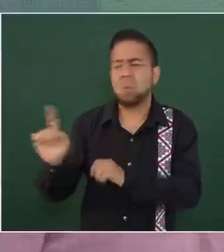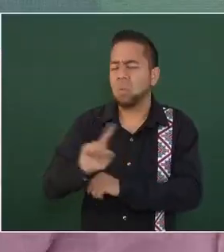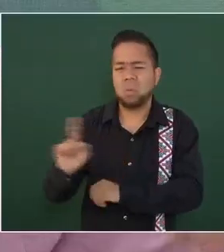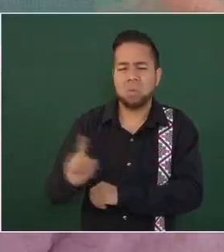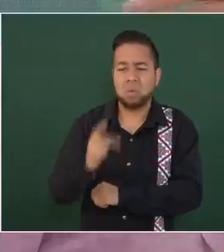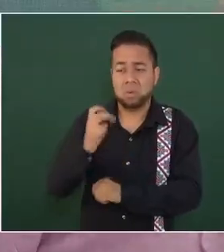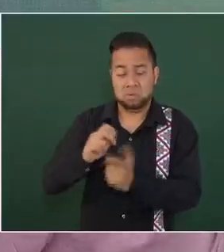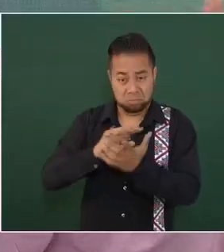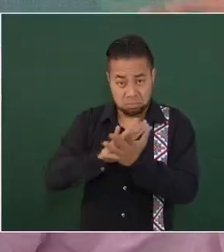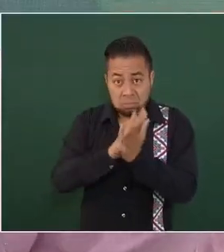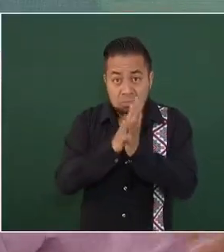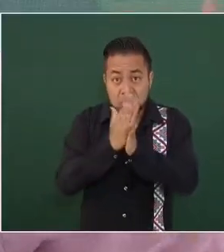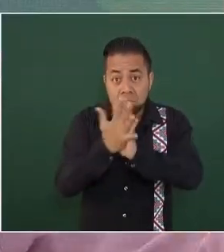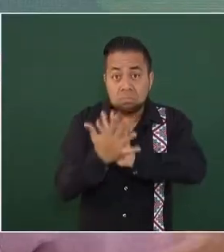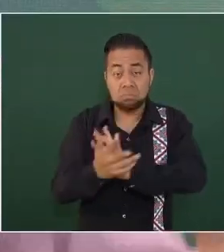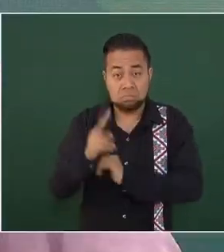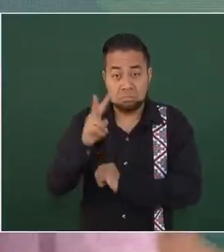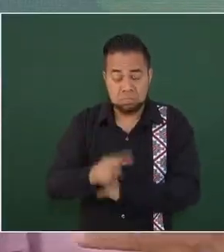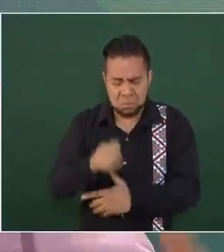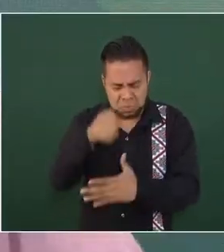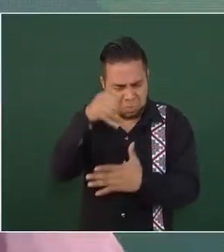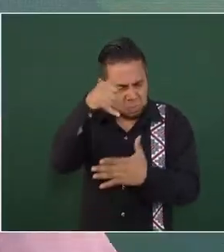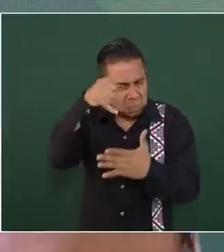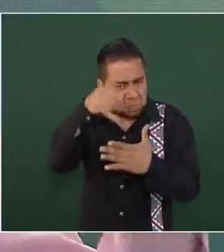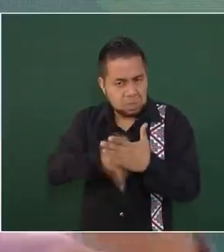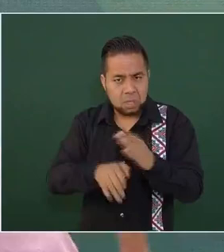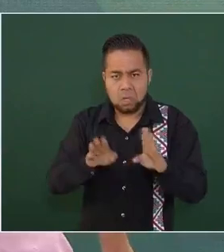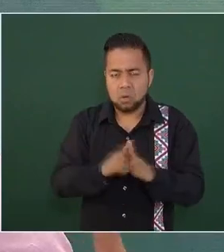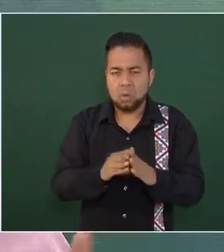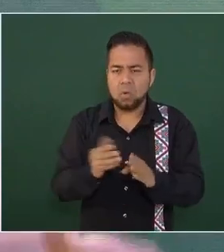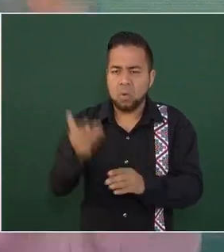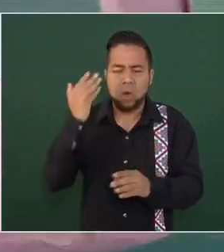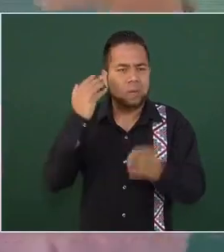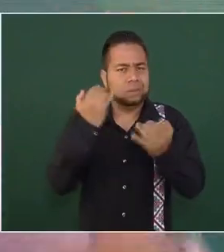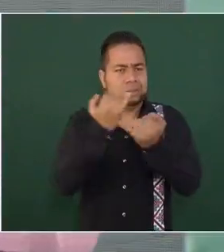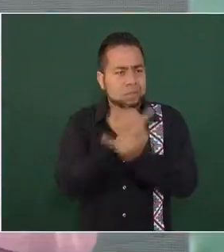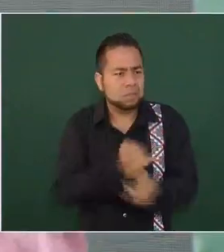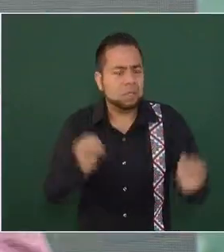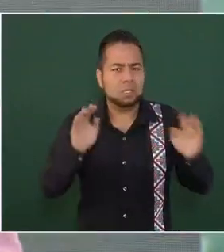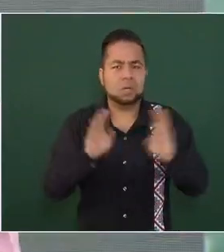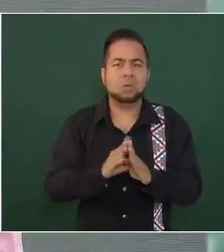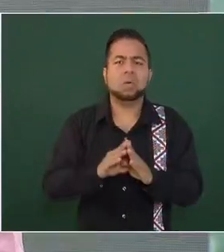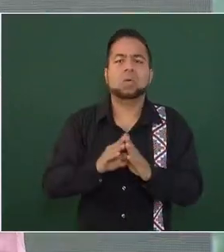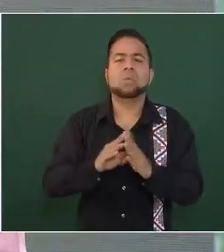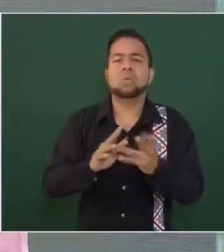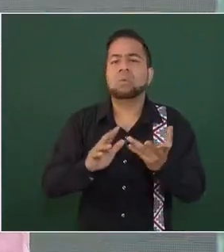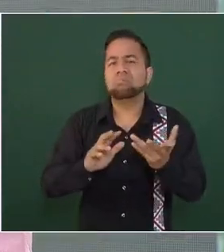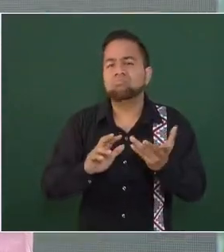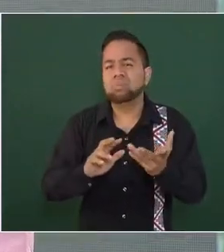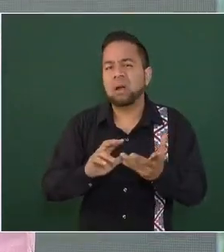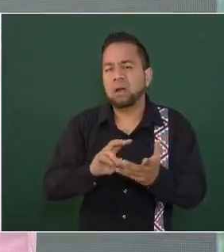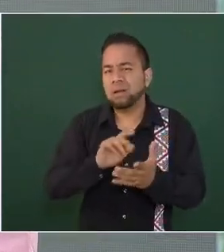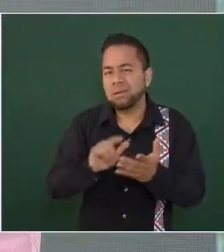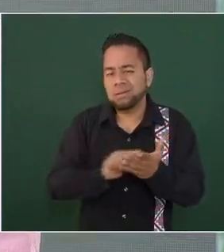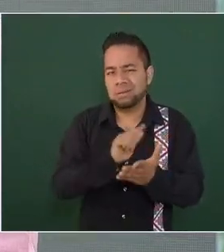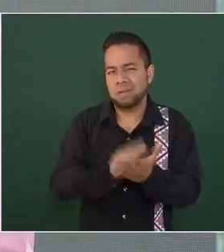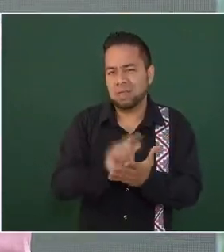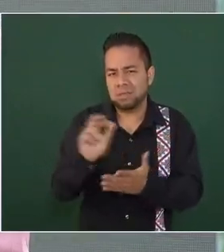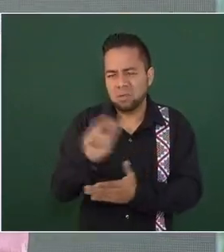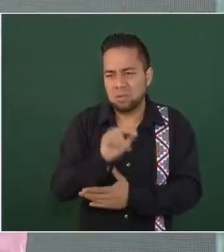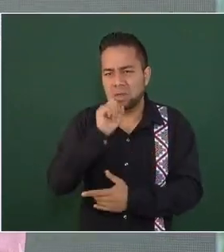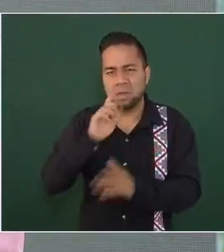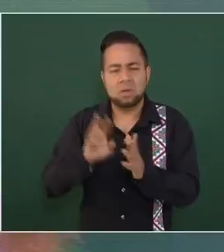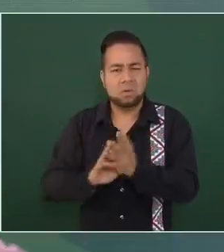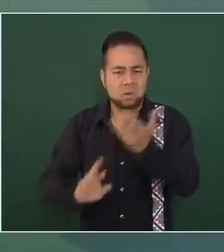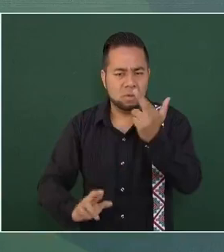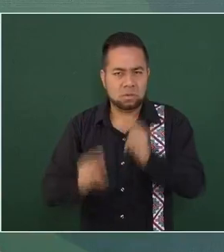una transformación profunda como la independencia como la reforma como la revolución y radical